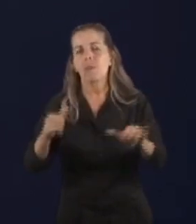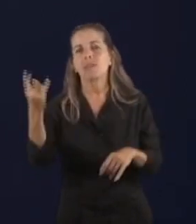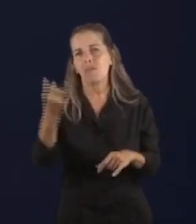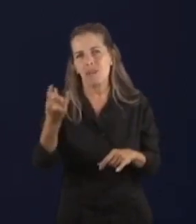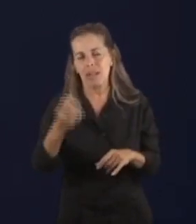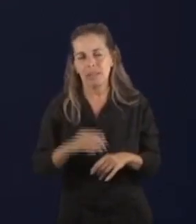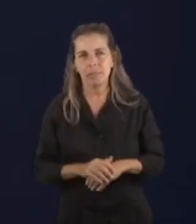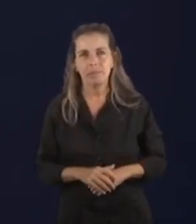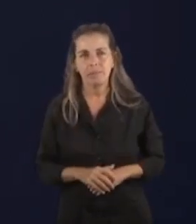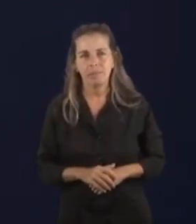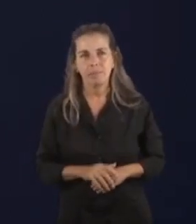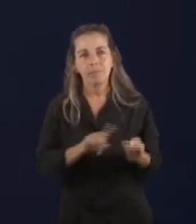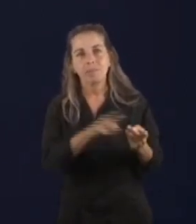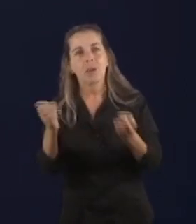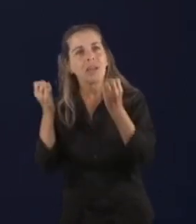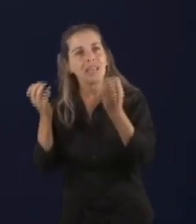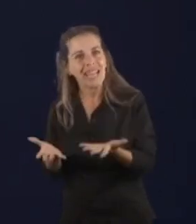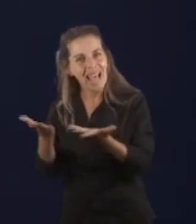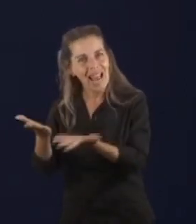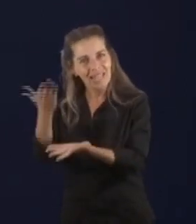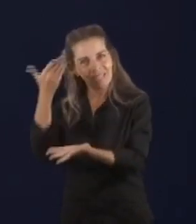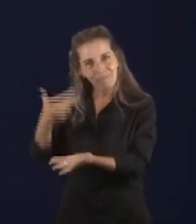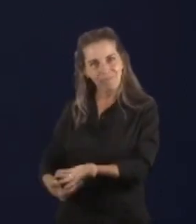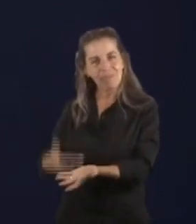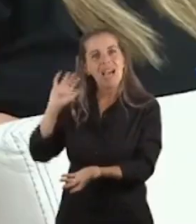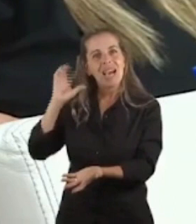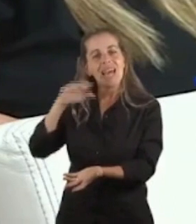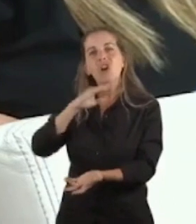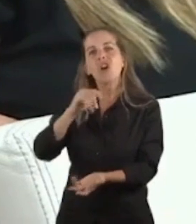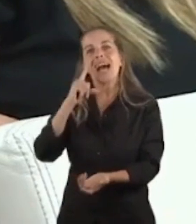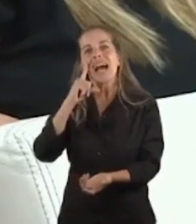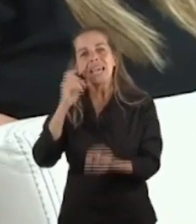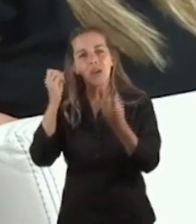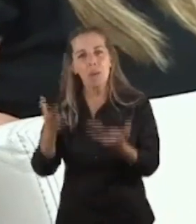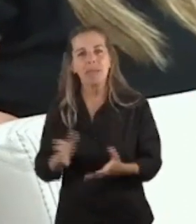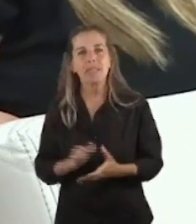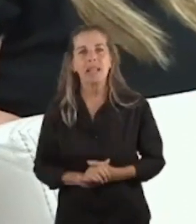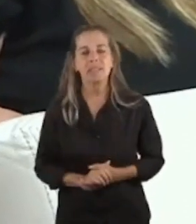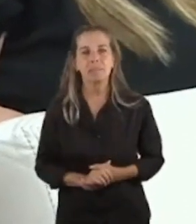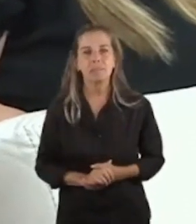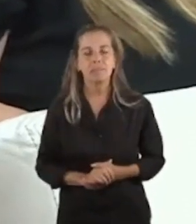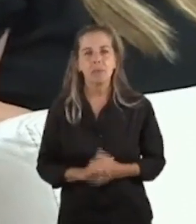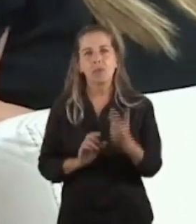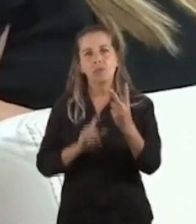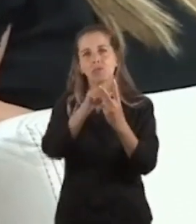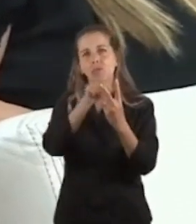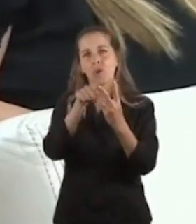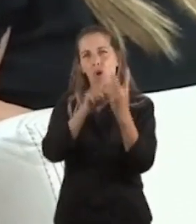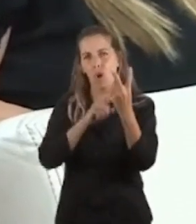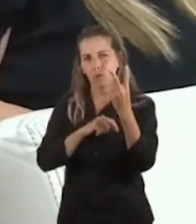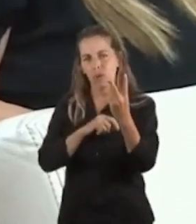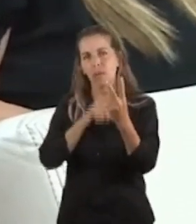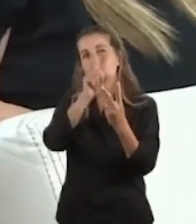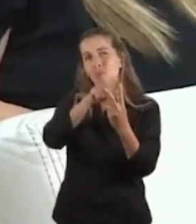falso qué tal Manuel Silvia mercado aquí de radio ha cómo le va e dos cosas le quería preguntar una